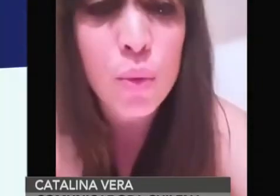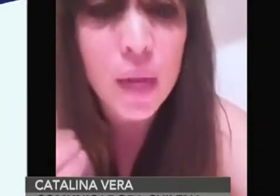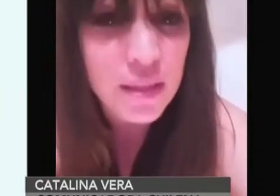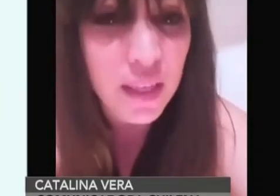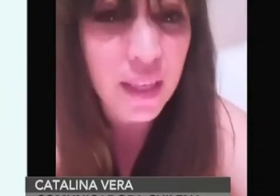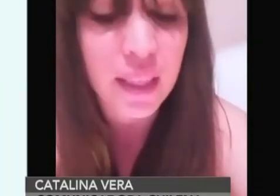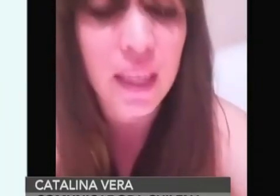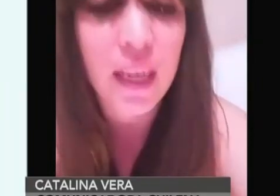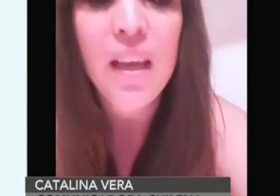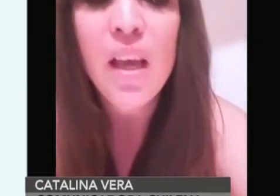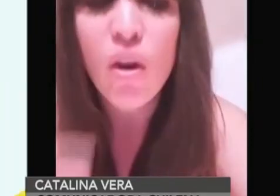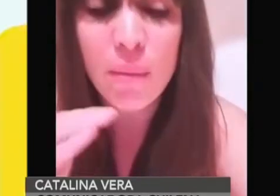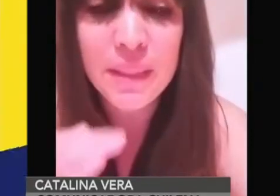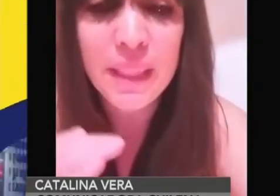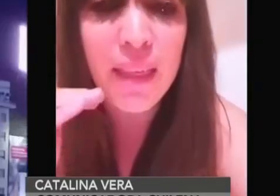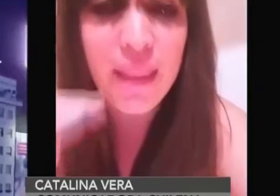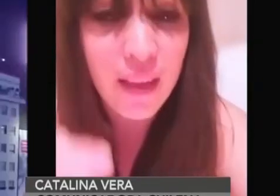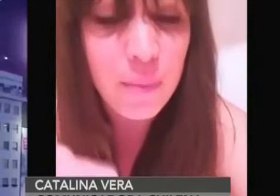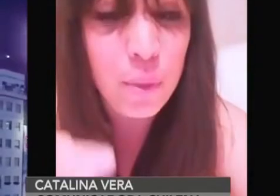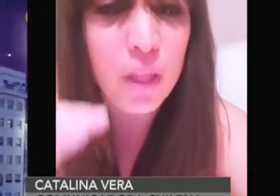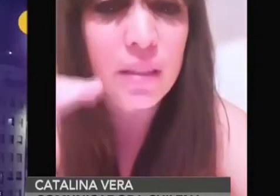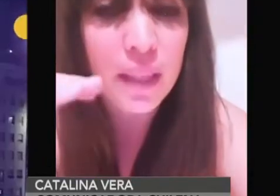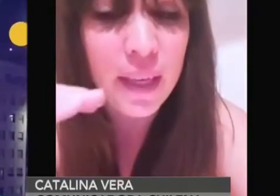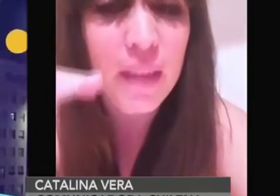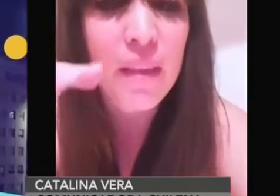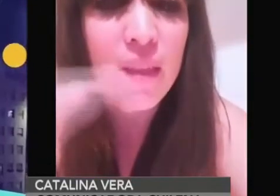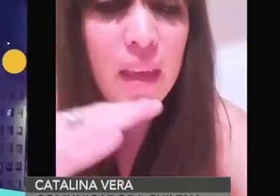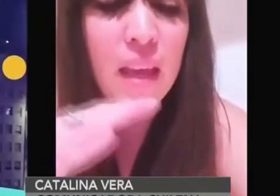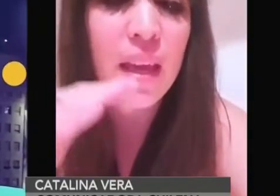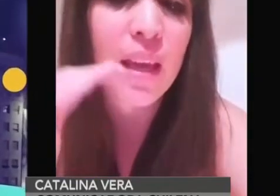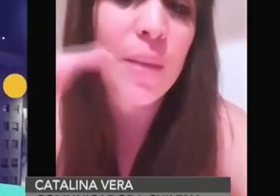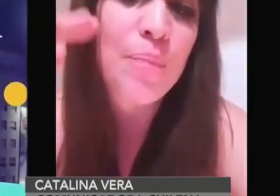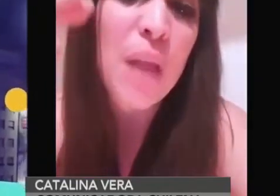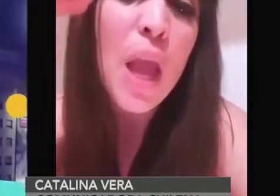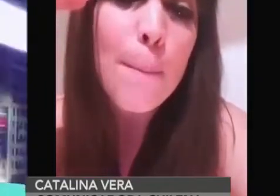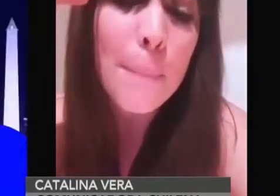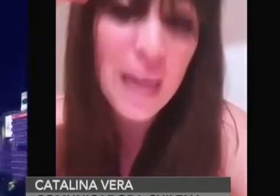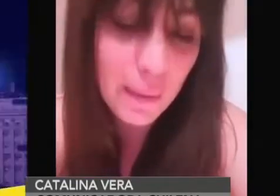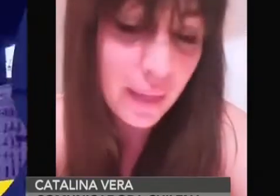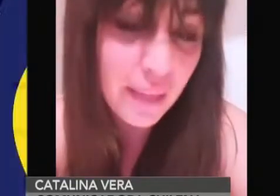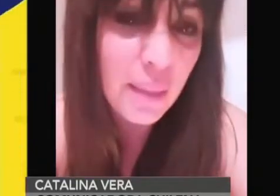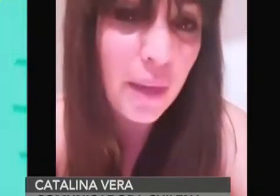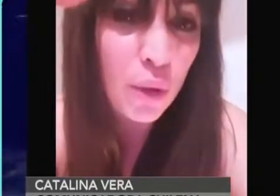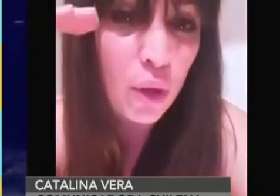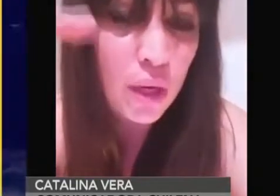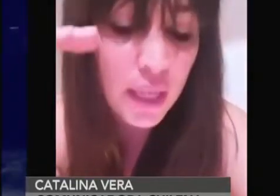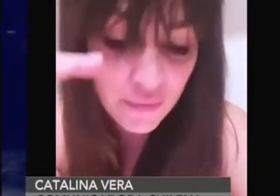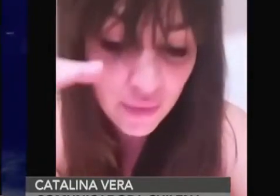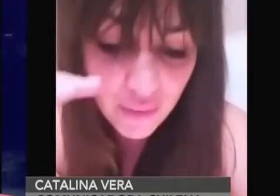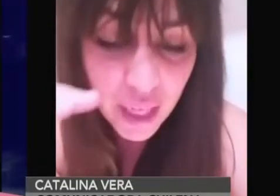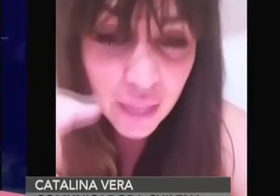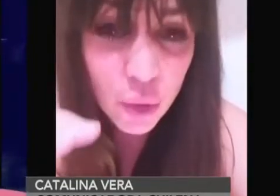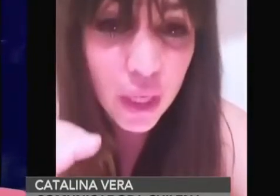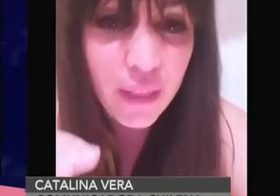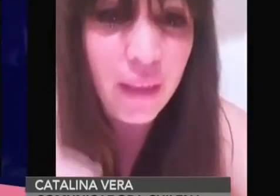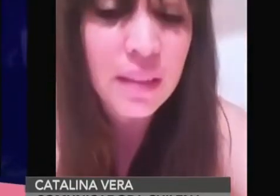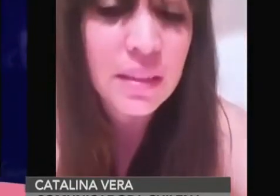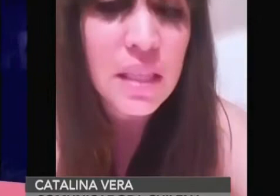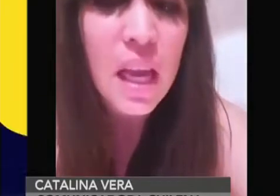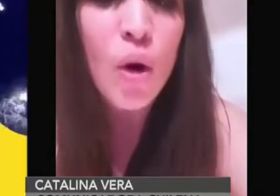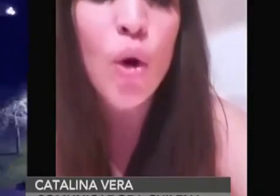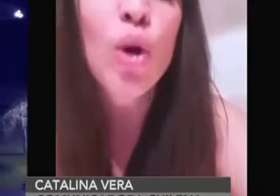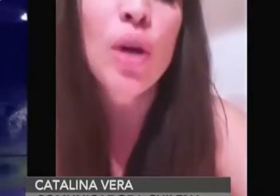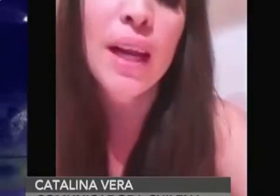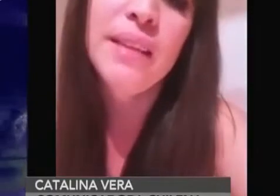aquí vacunarse, que tenga obviamente la edad, porque tiene que ir desde la gente mayor y va bajando en